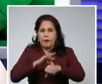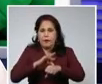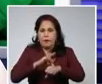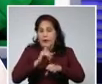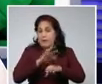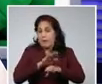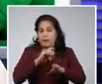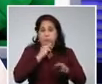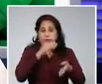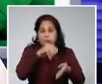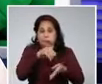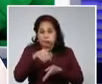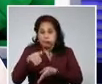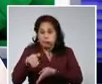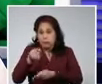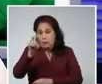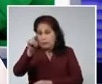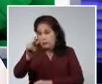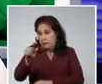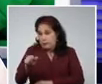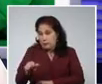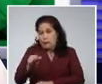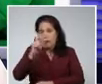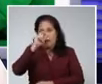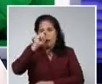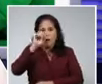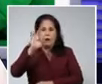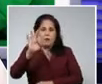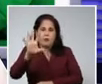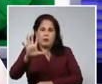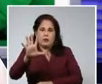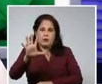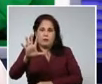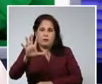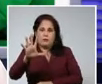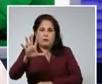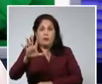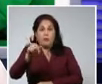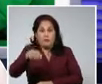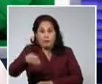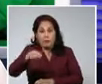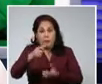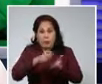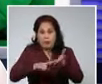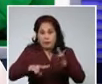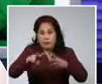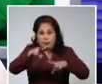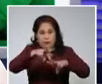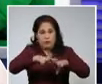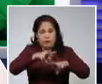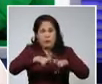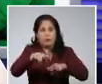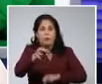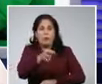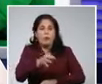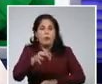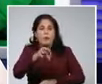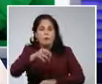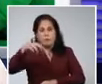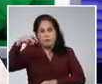en nuestro país, 85 años de edad, de aquí de la provincia de La Habana, del municipio de